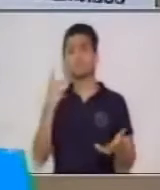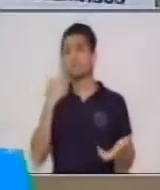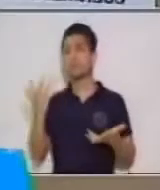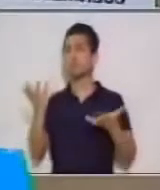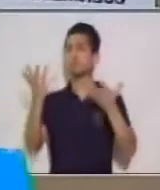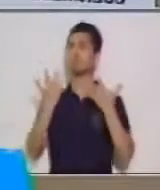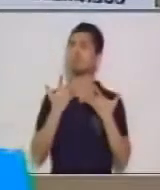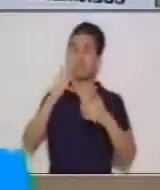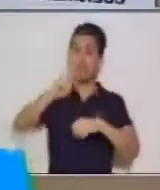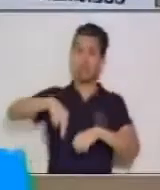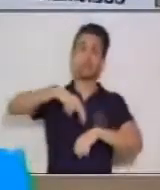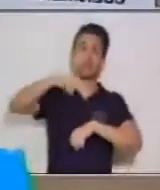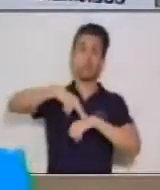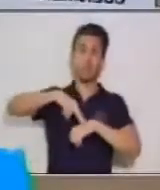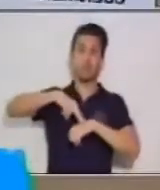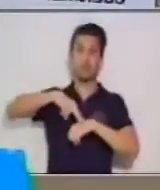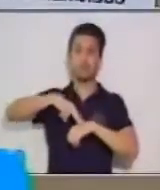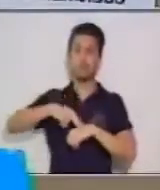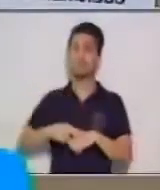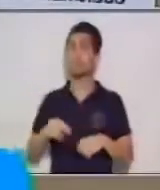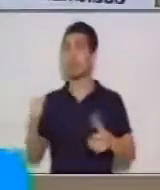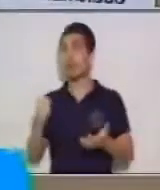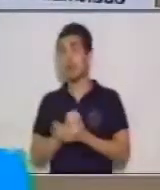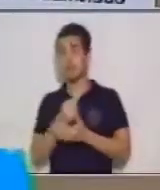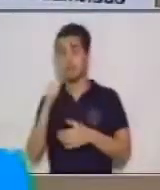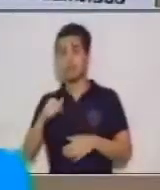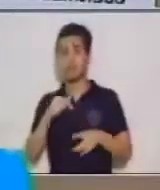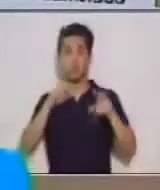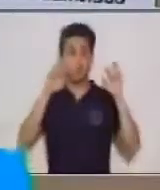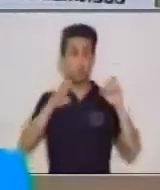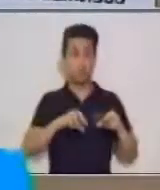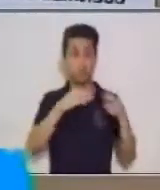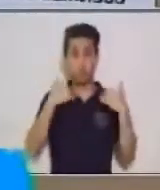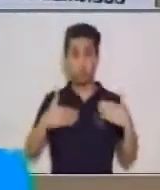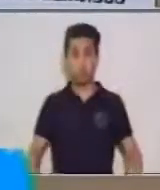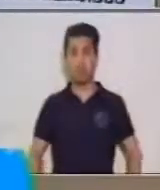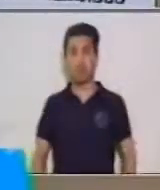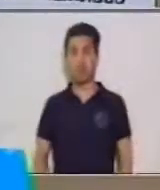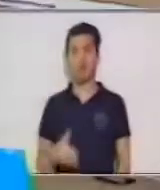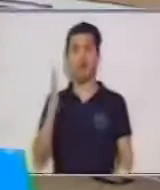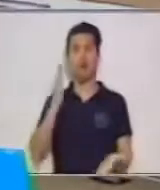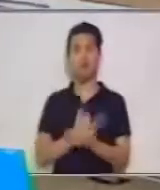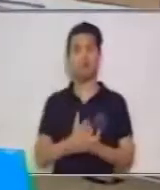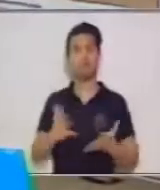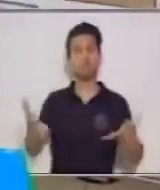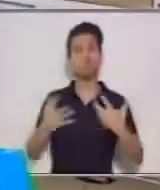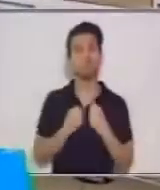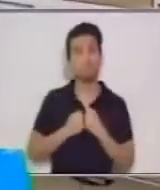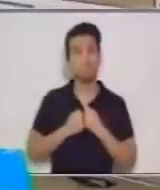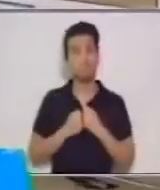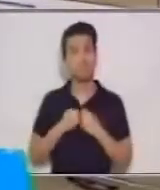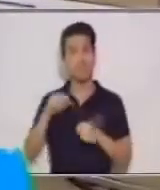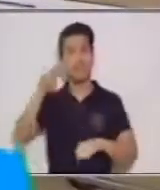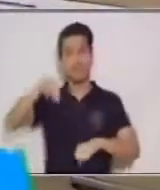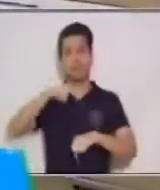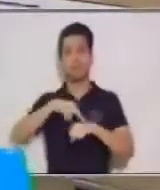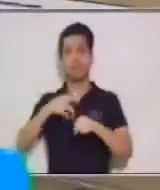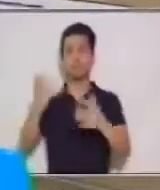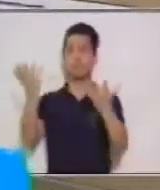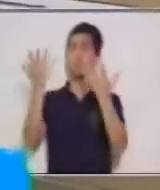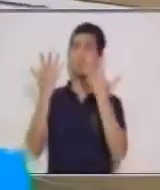antiguos. Desafortunadamente, la humanidad ha abusado de lo que la naturaleza le brinda. Así vemos en la